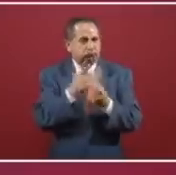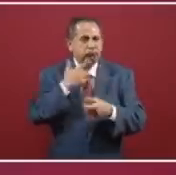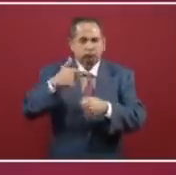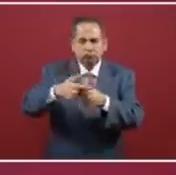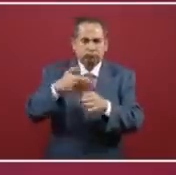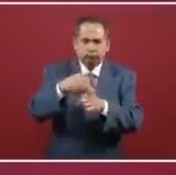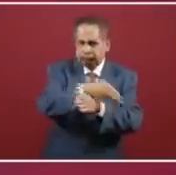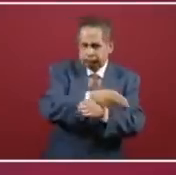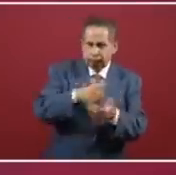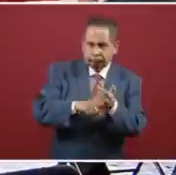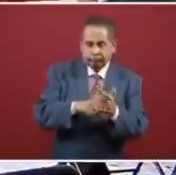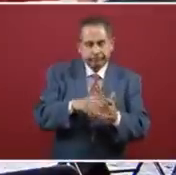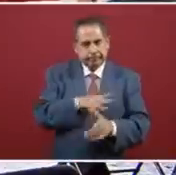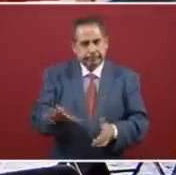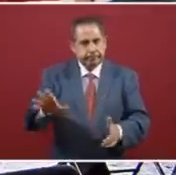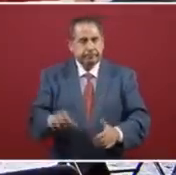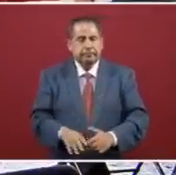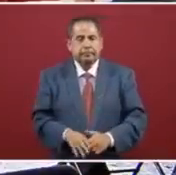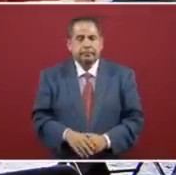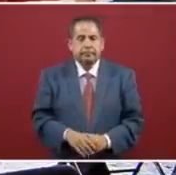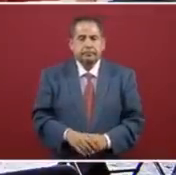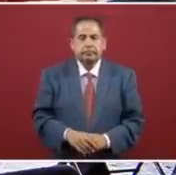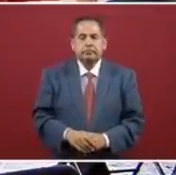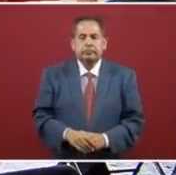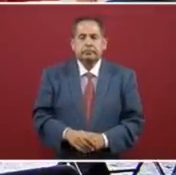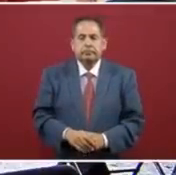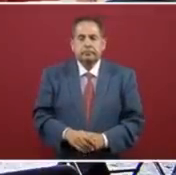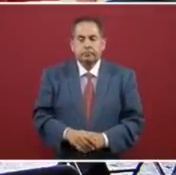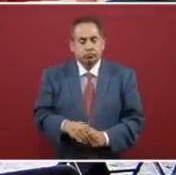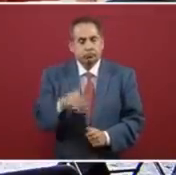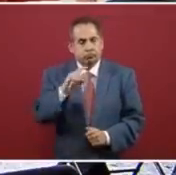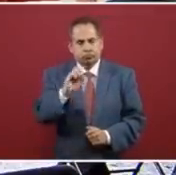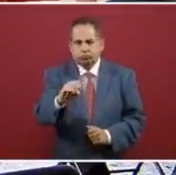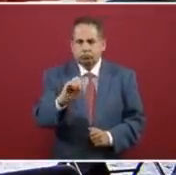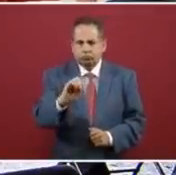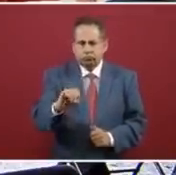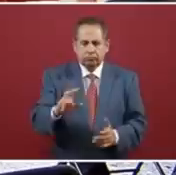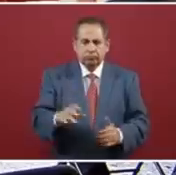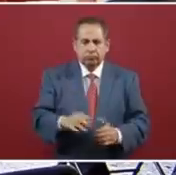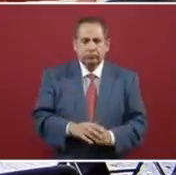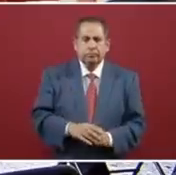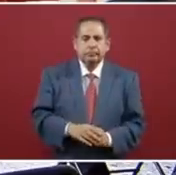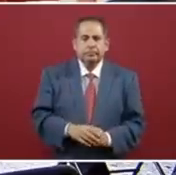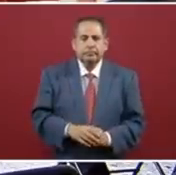algo así col si si en su momento sí